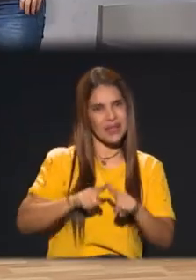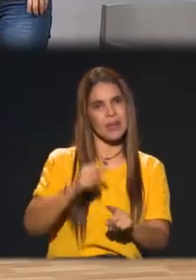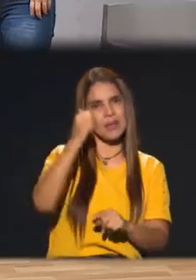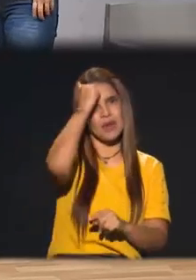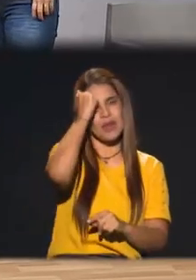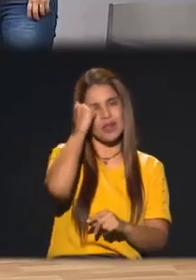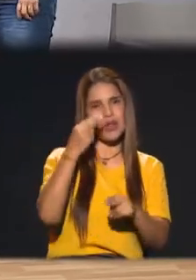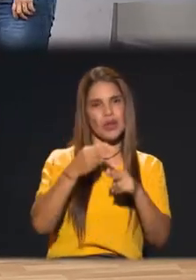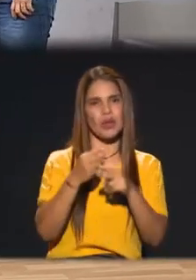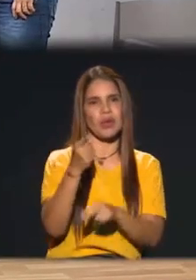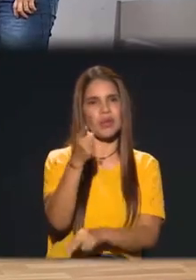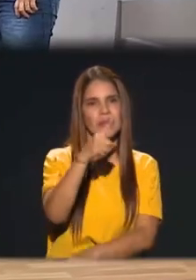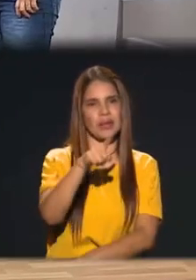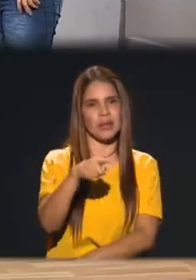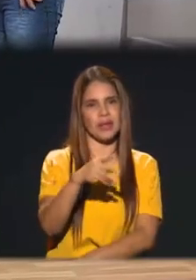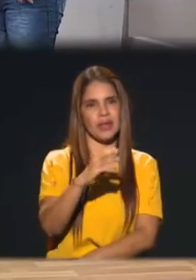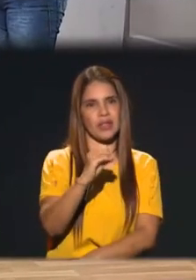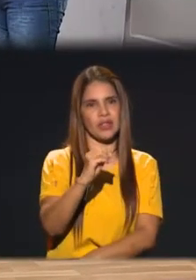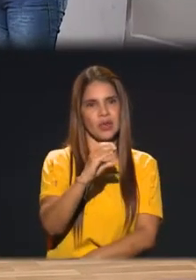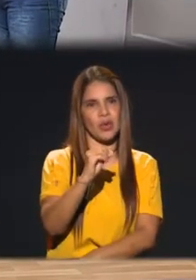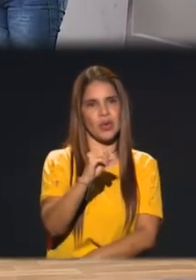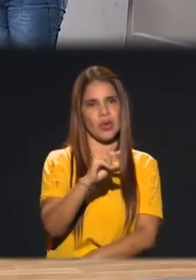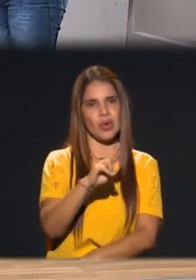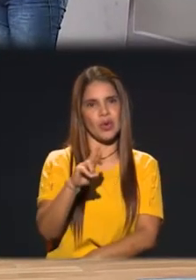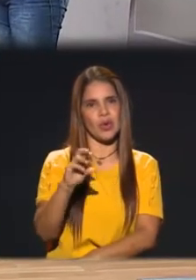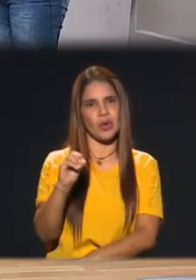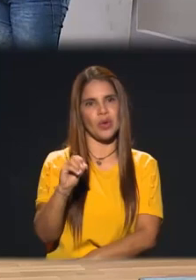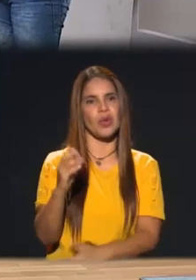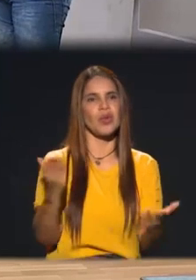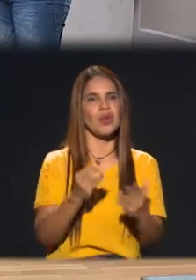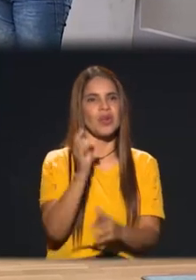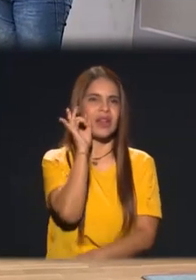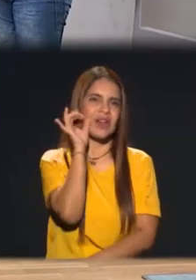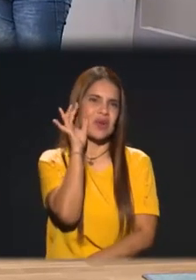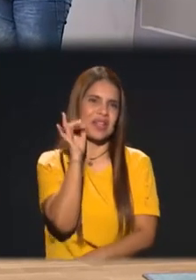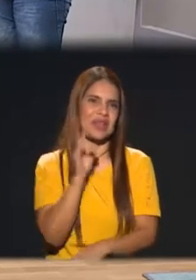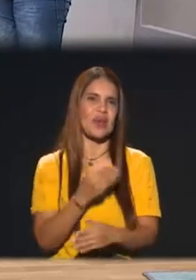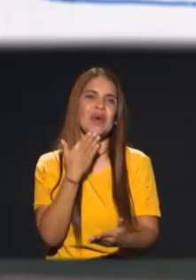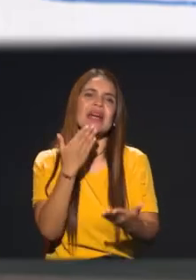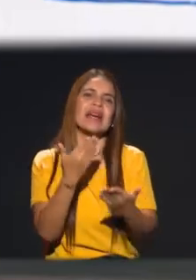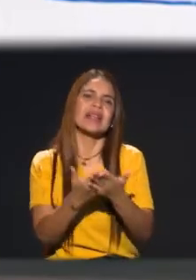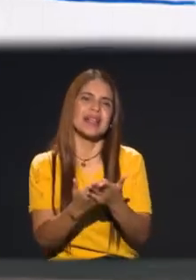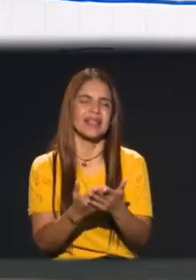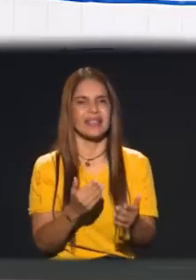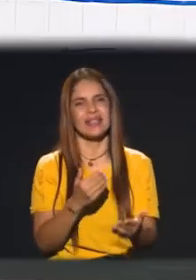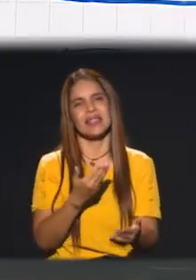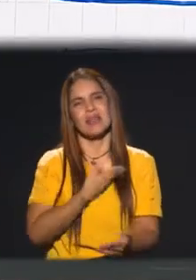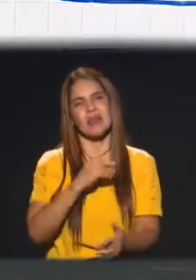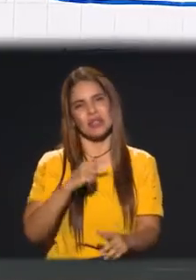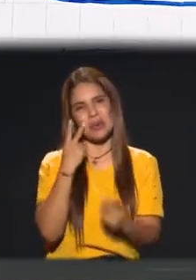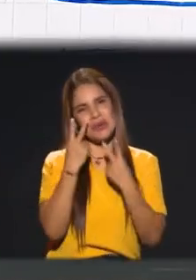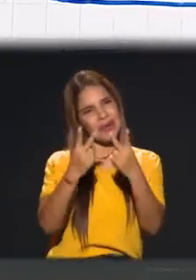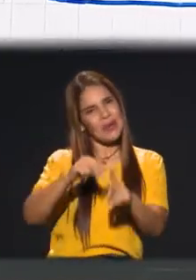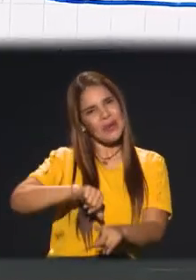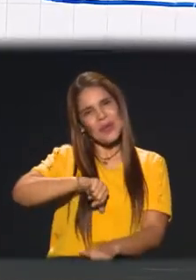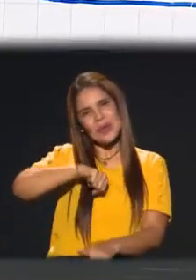mamá se llama Socorro, es profesora en el municipio de Río Negro, entonces que esta sea la oportunidad también para decirle, madre, gracias, me siento sumamente